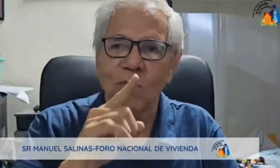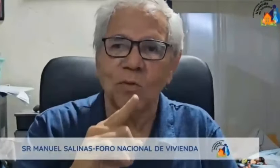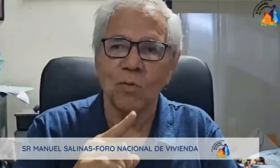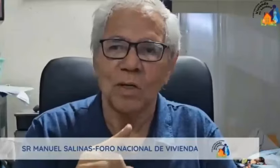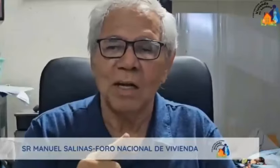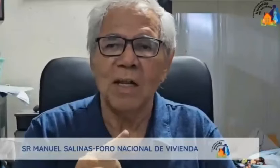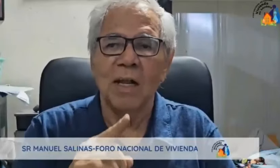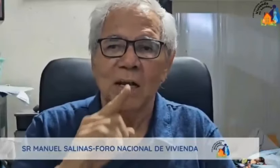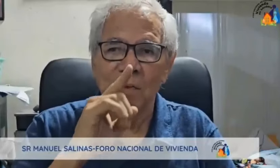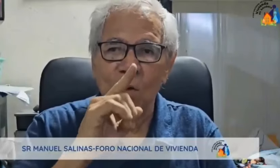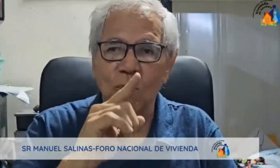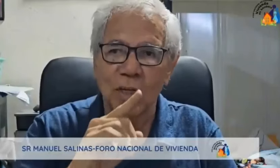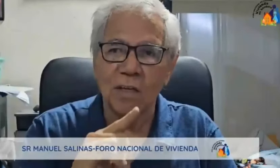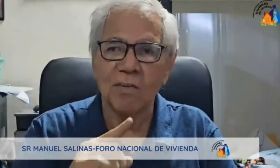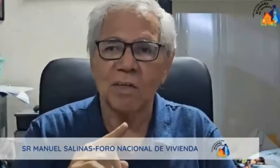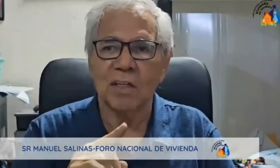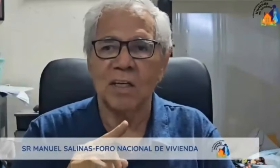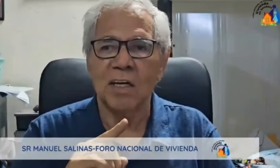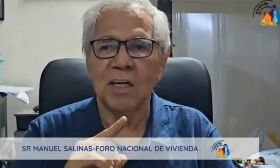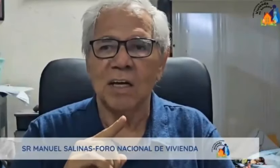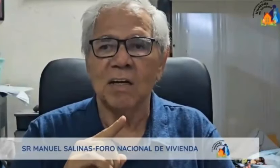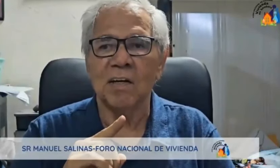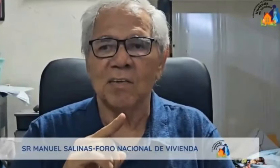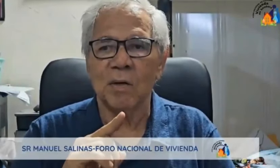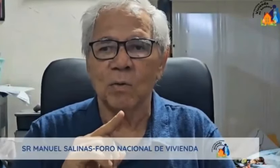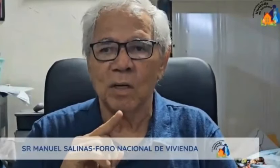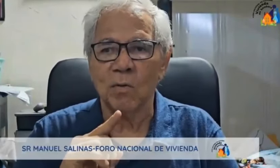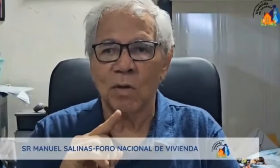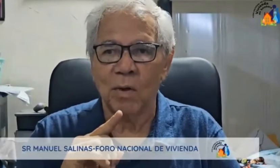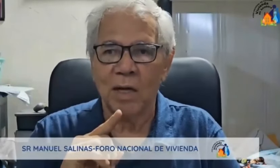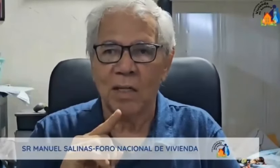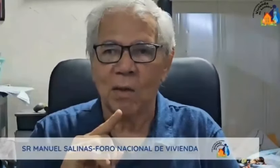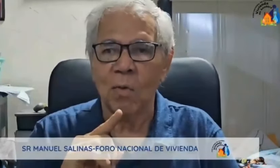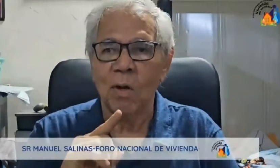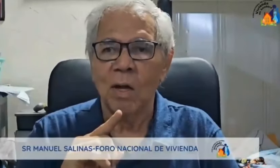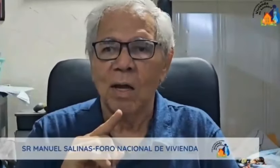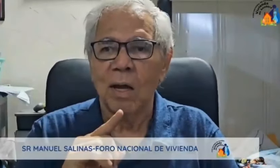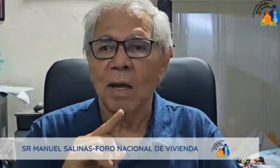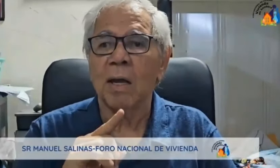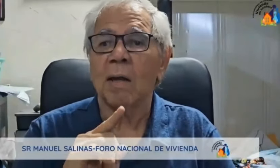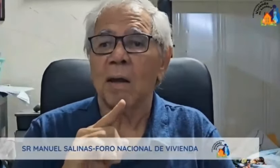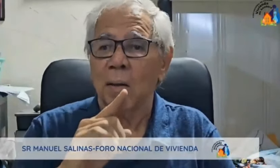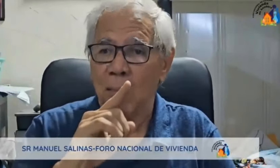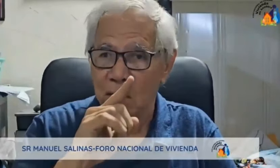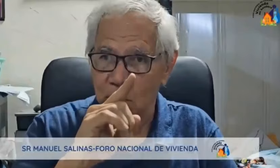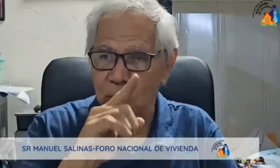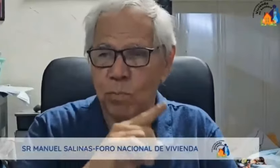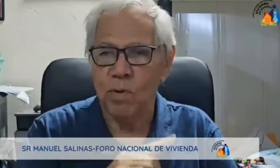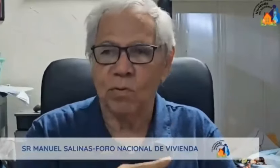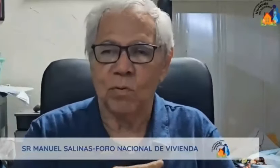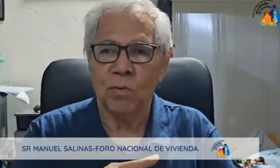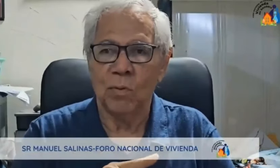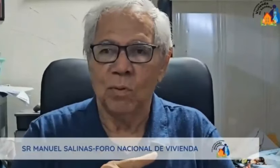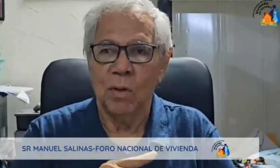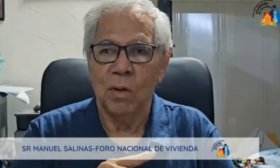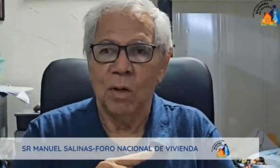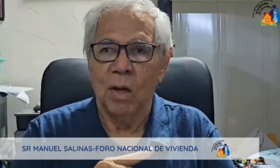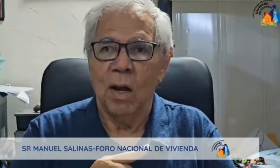Sala Constitucional les dijo a ustedes que tenían que regresar los dineros que habían quitado en ese